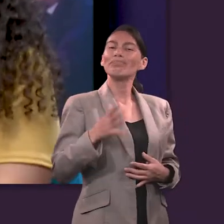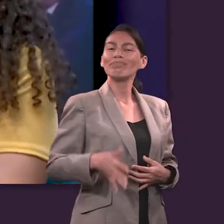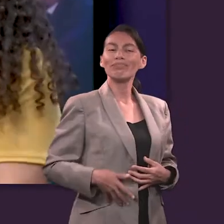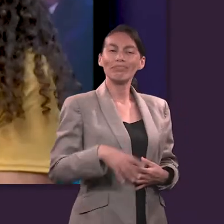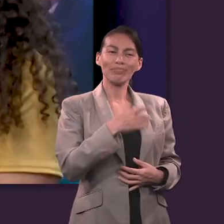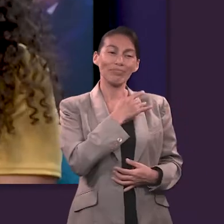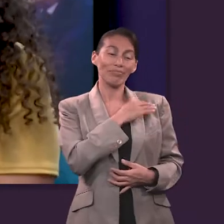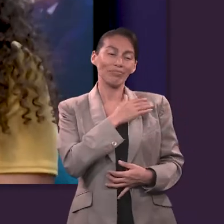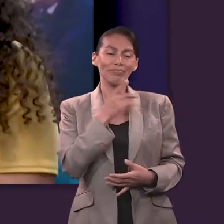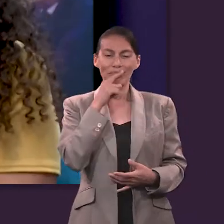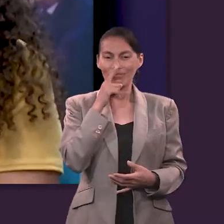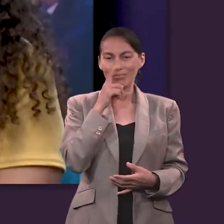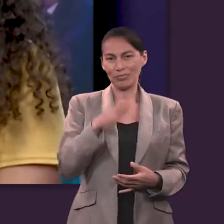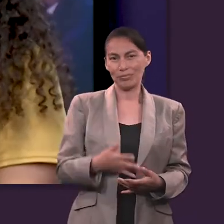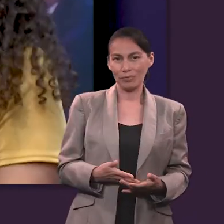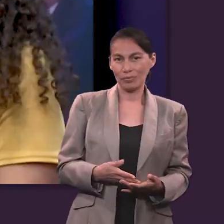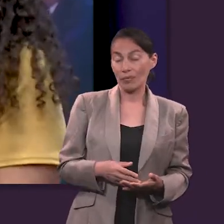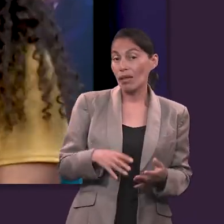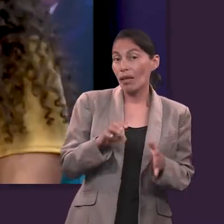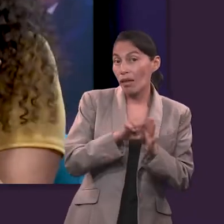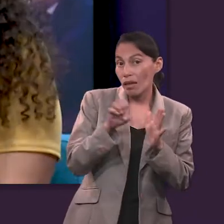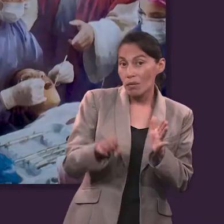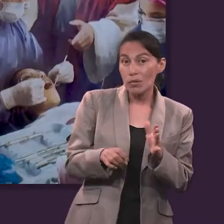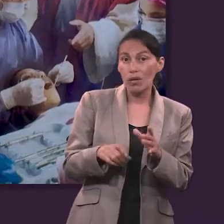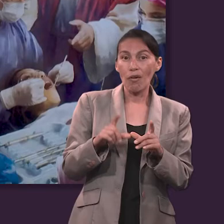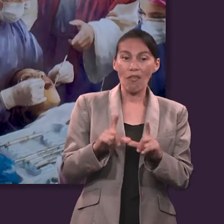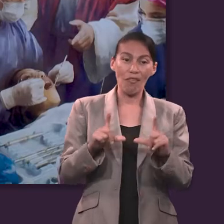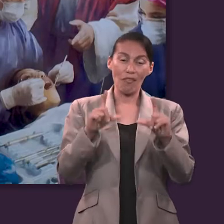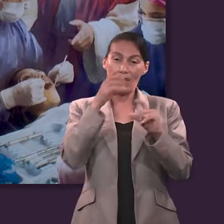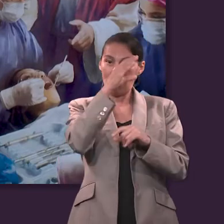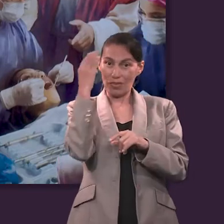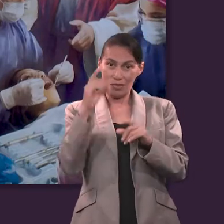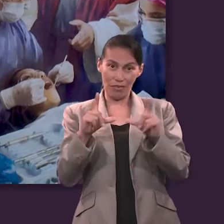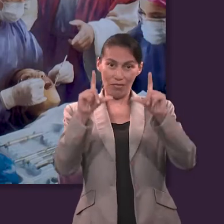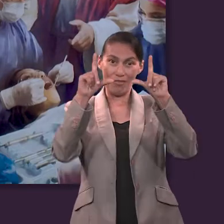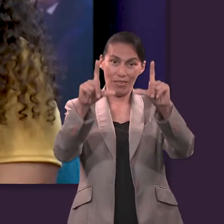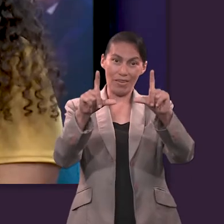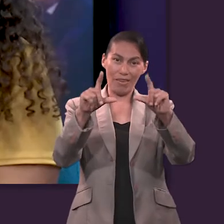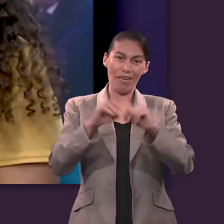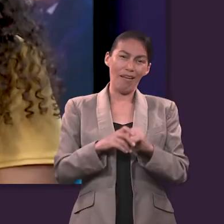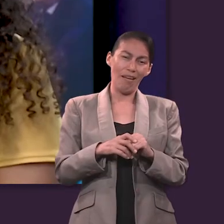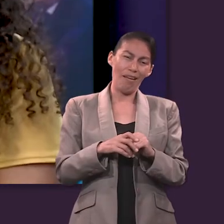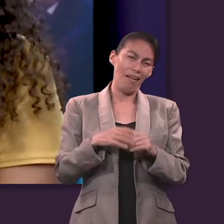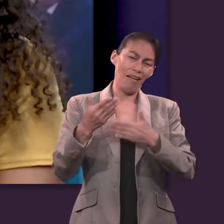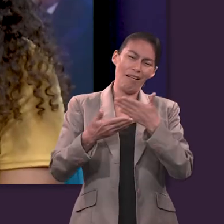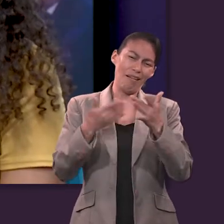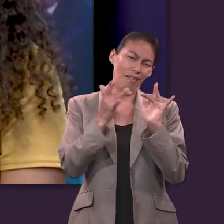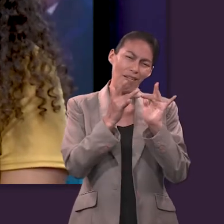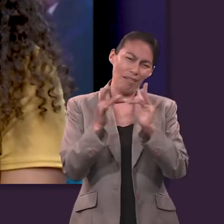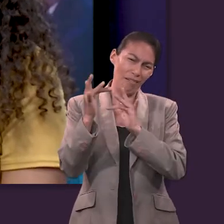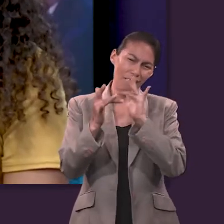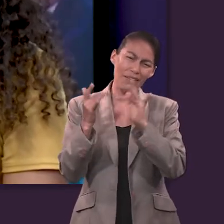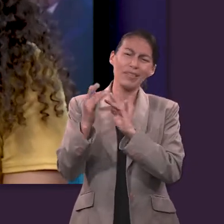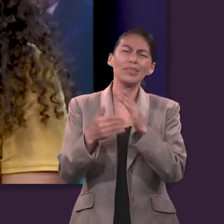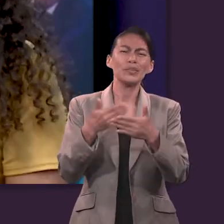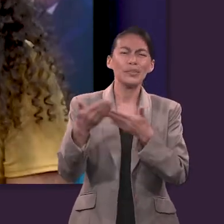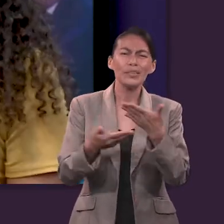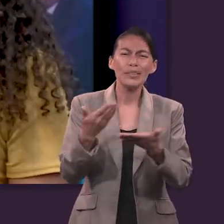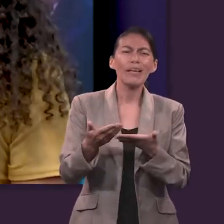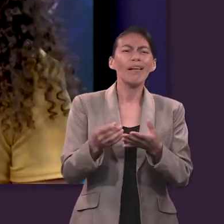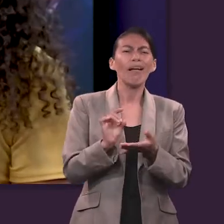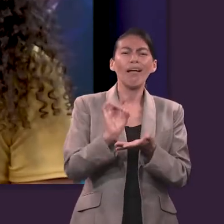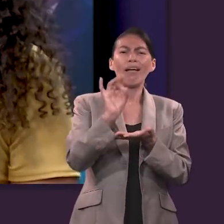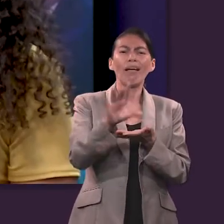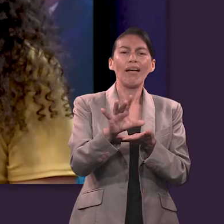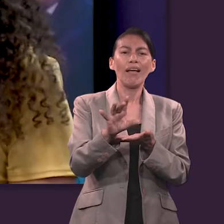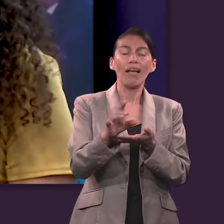como publicar una fotografía en una red social. Y cada vez queremos más y más y más. Y es ahí donde tenemos que darnos cuenta que